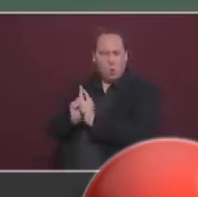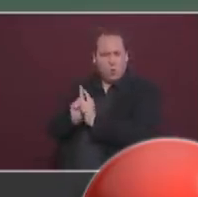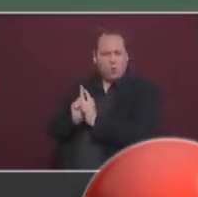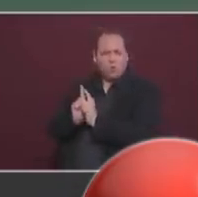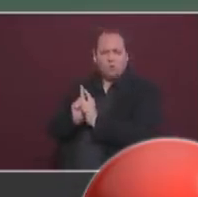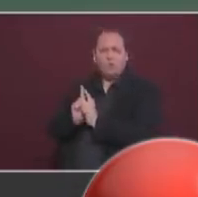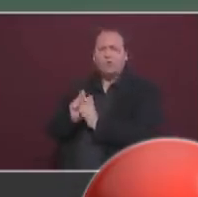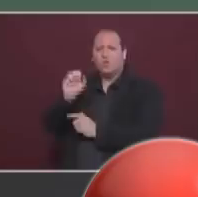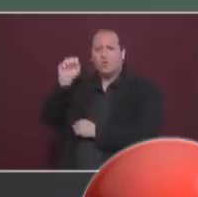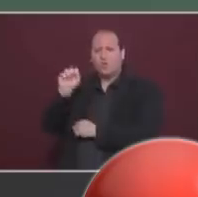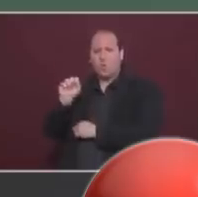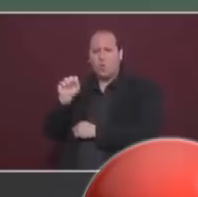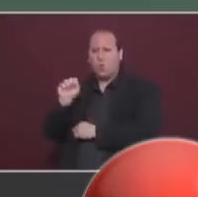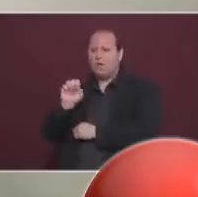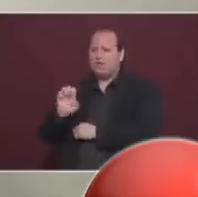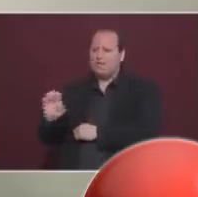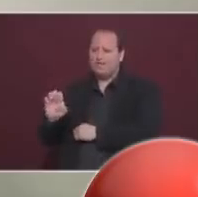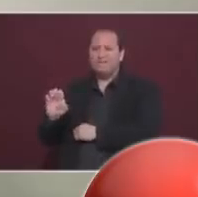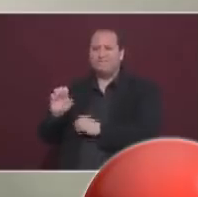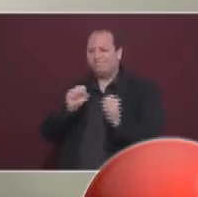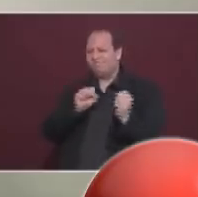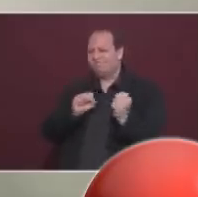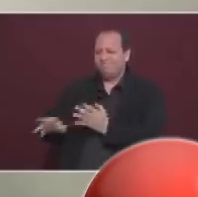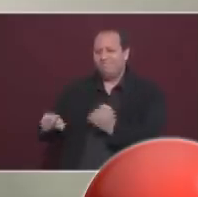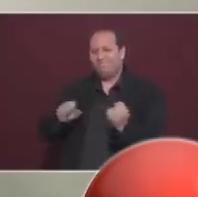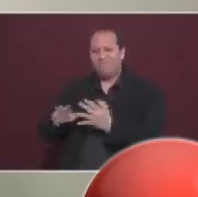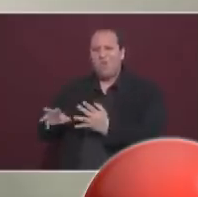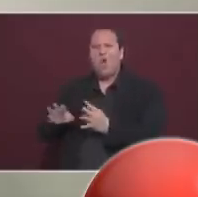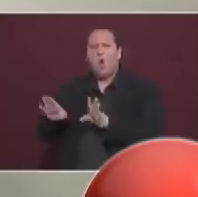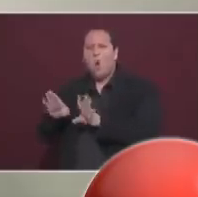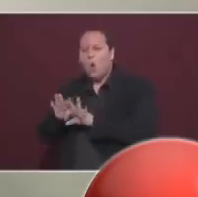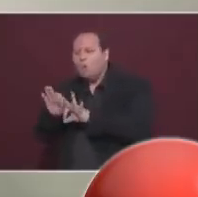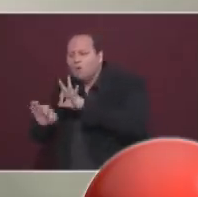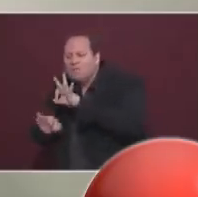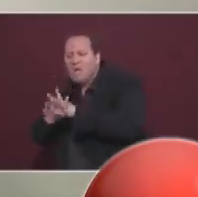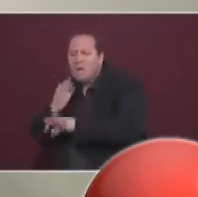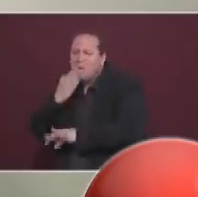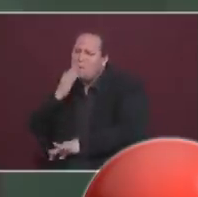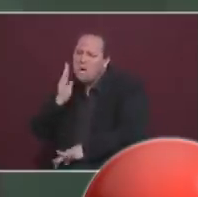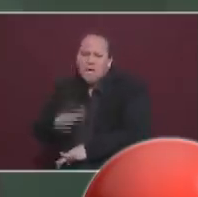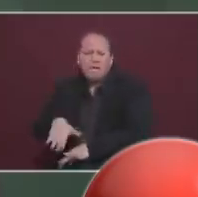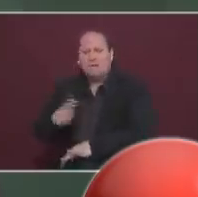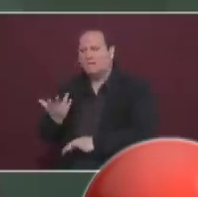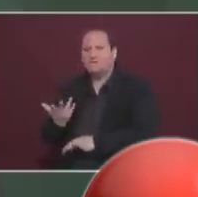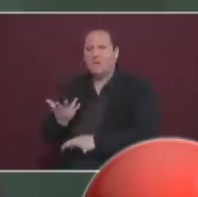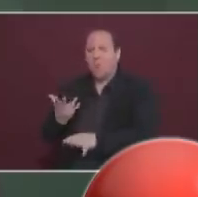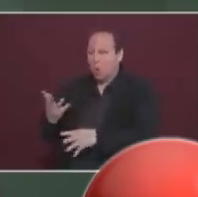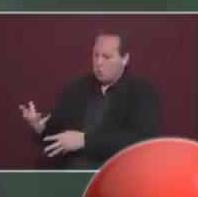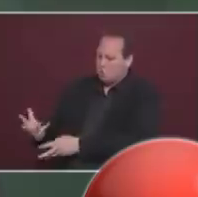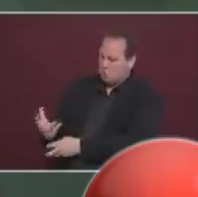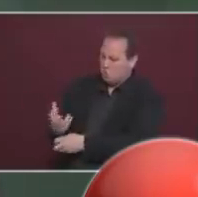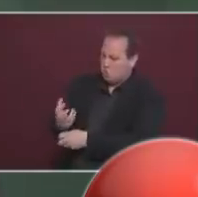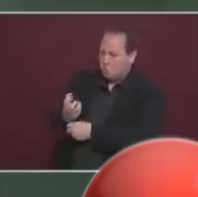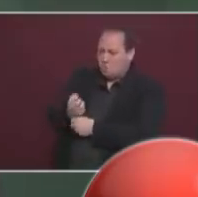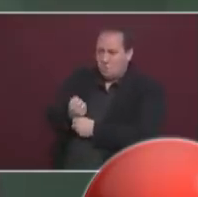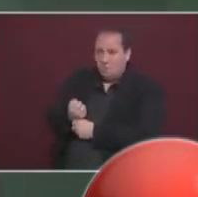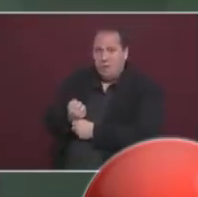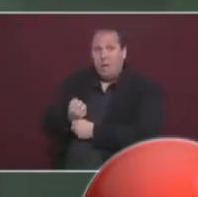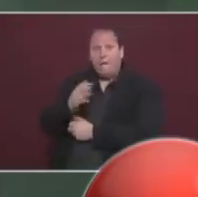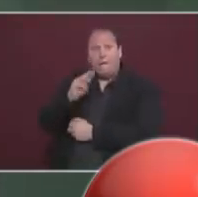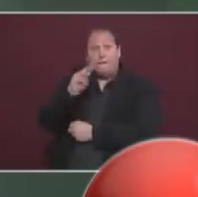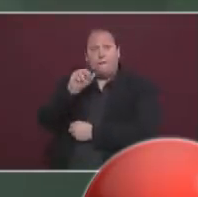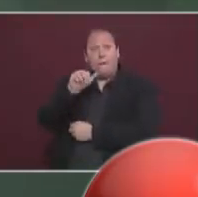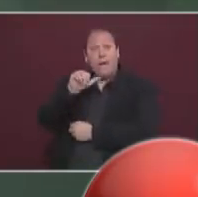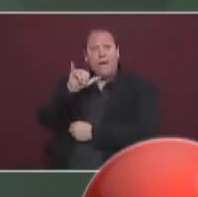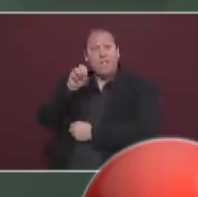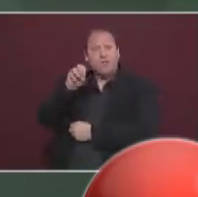al sureste del país, el trato que se les dio, la represión a mayos,